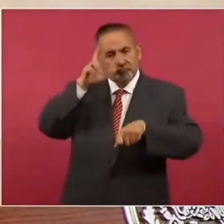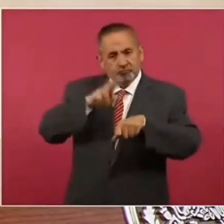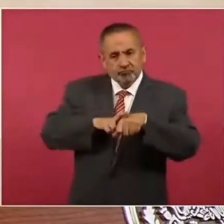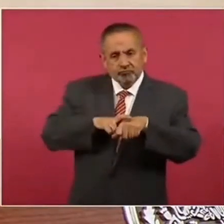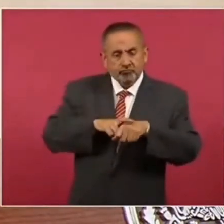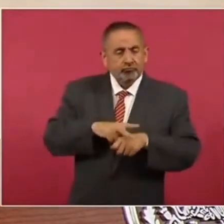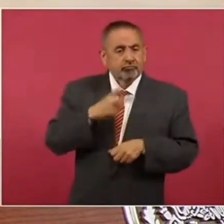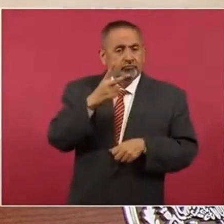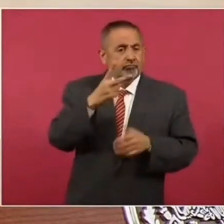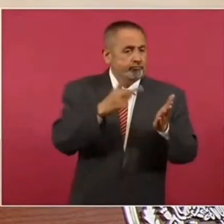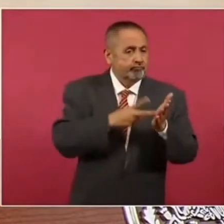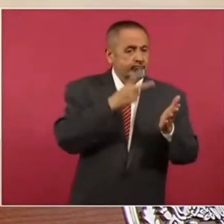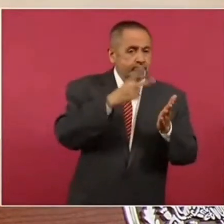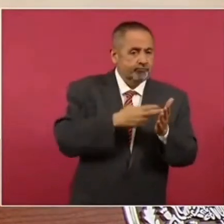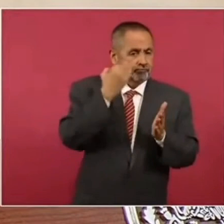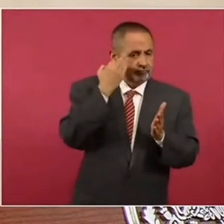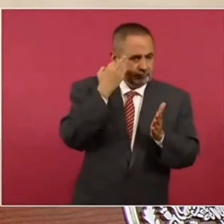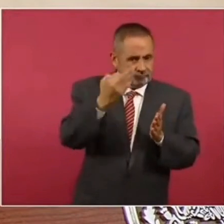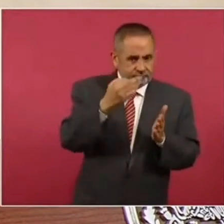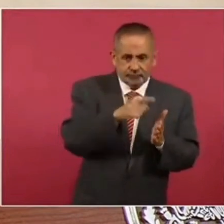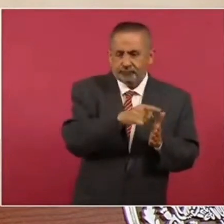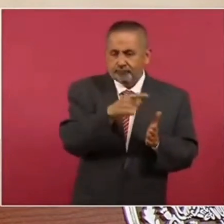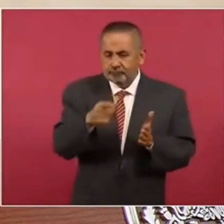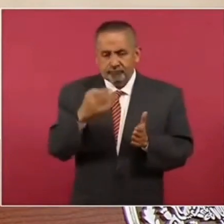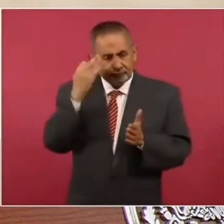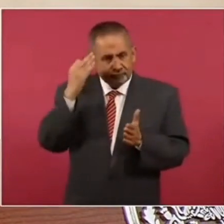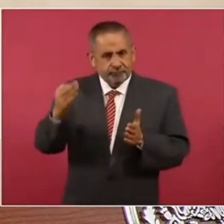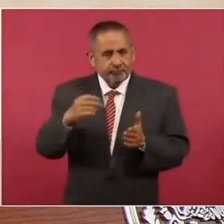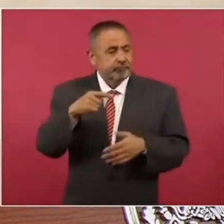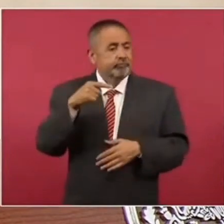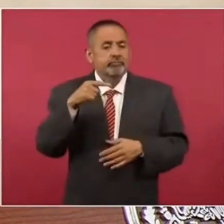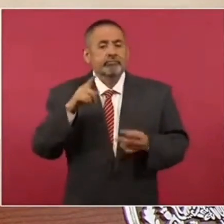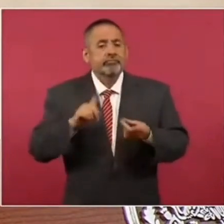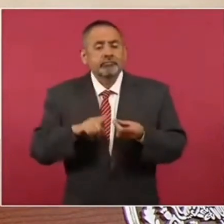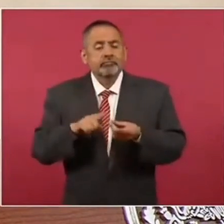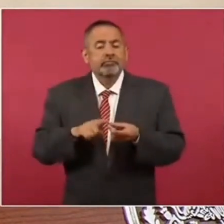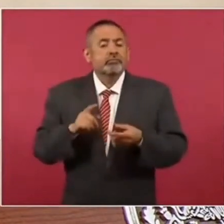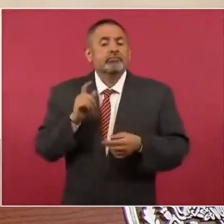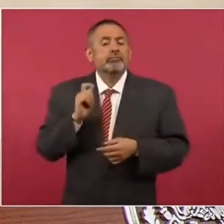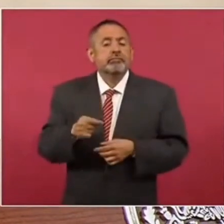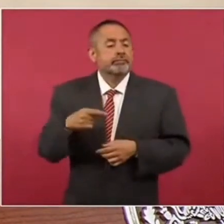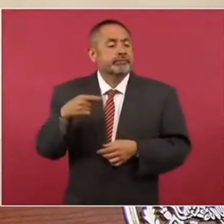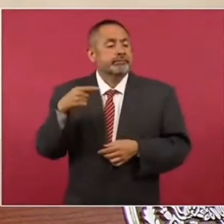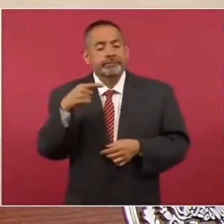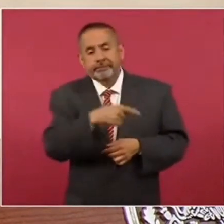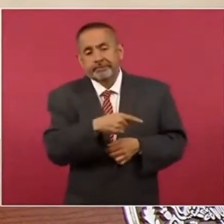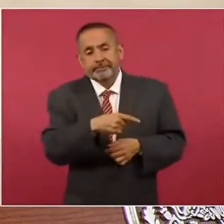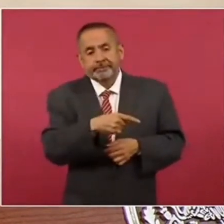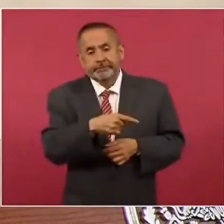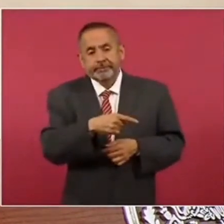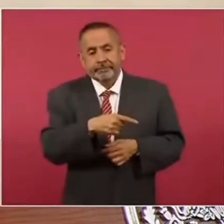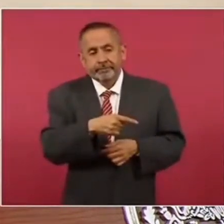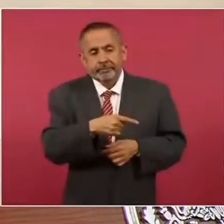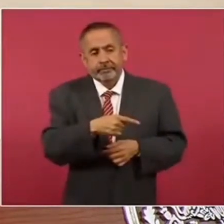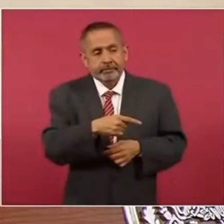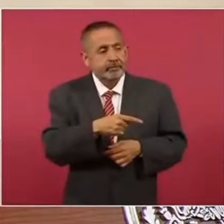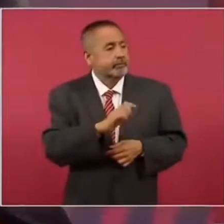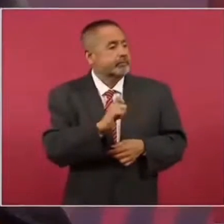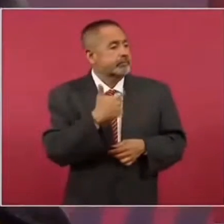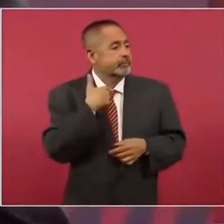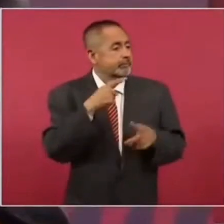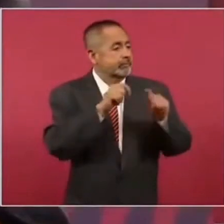en 2 periodos por un egresado o una egresada del